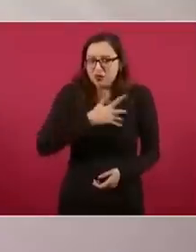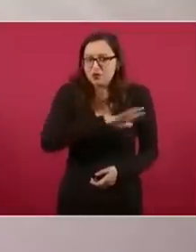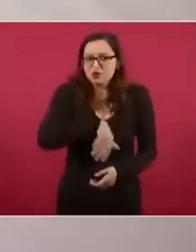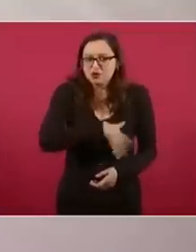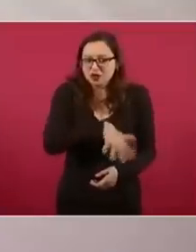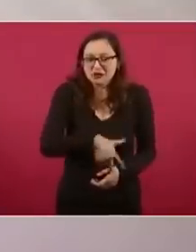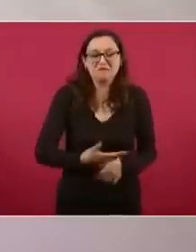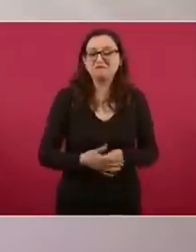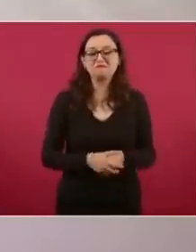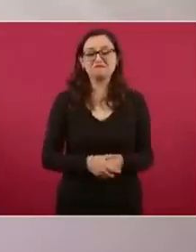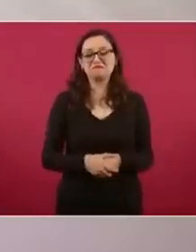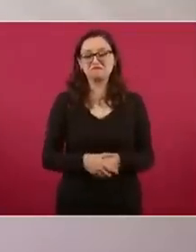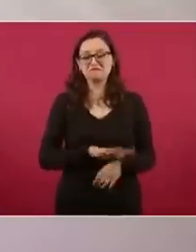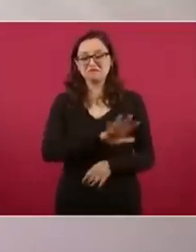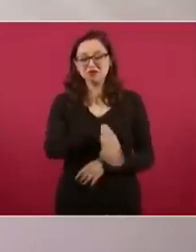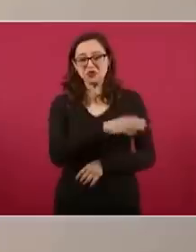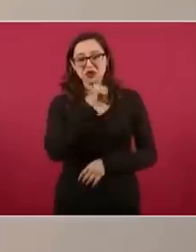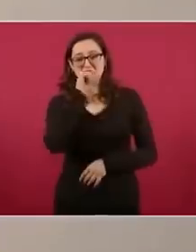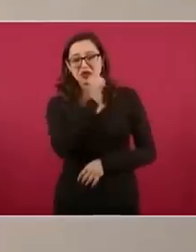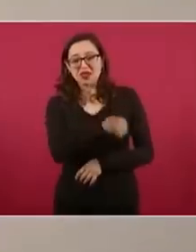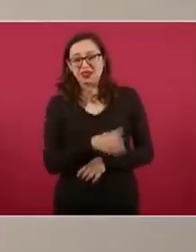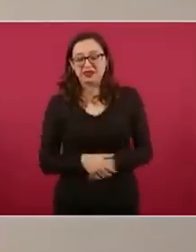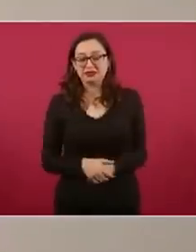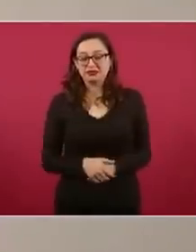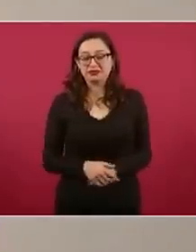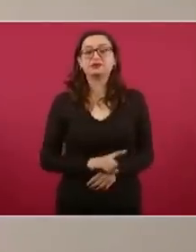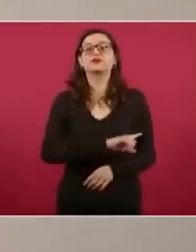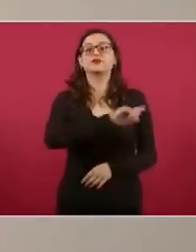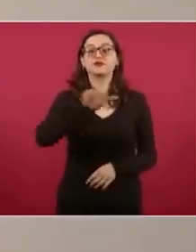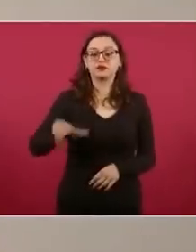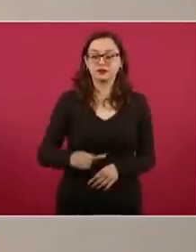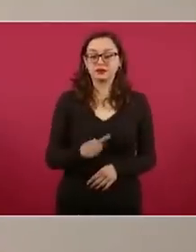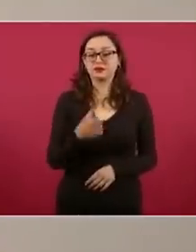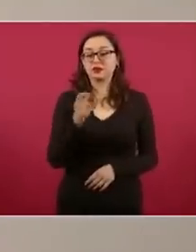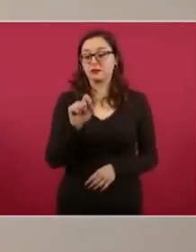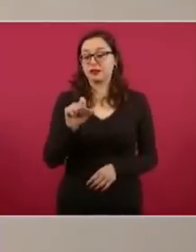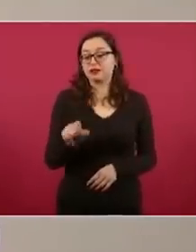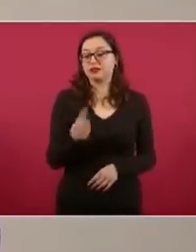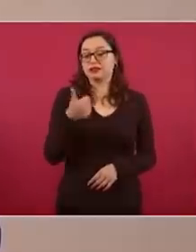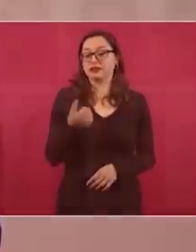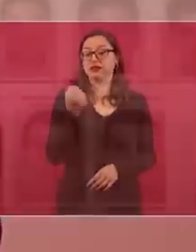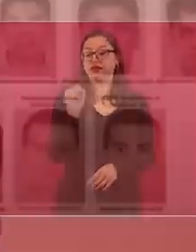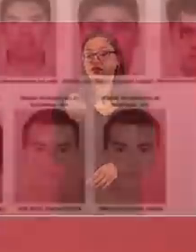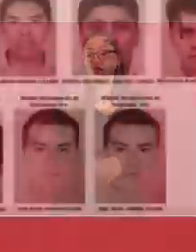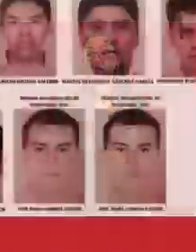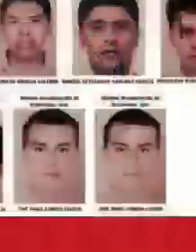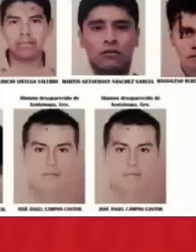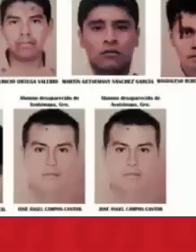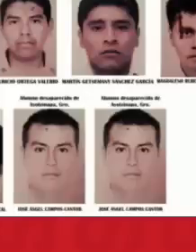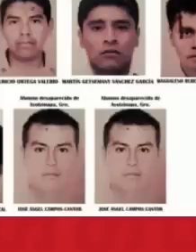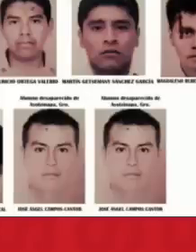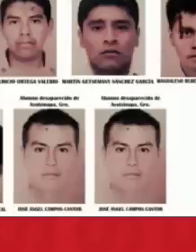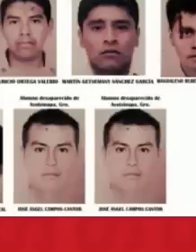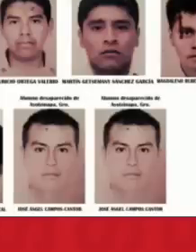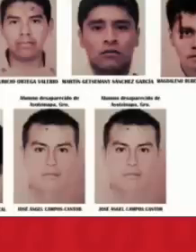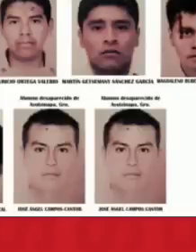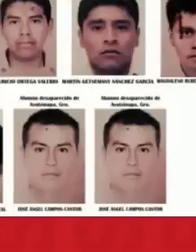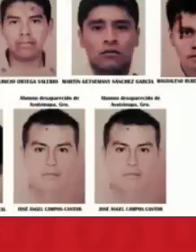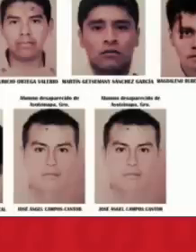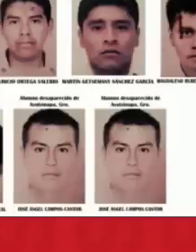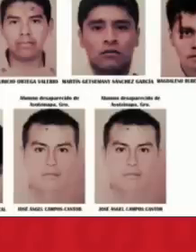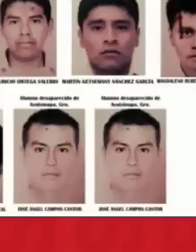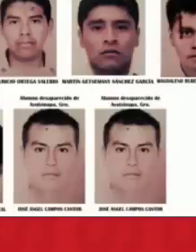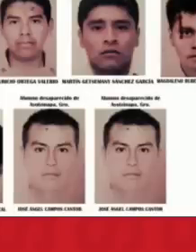personajes, insisto, no sabían ni siquiera dónde se encontraba la Normal de Ayotzinapa, pero el informe